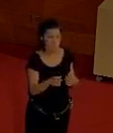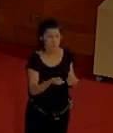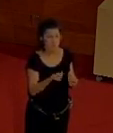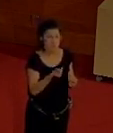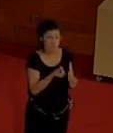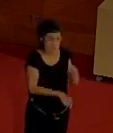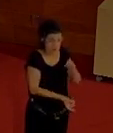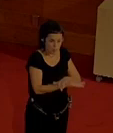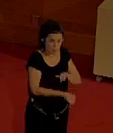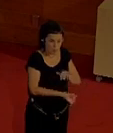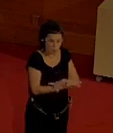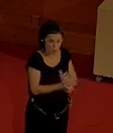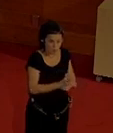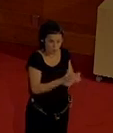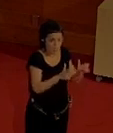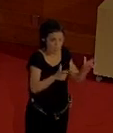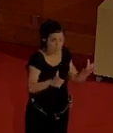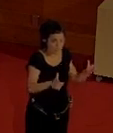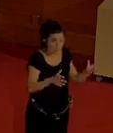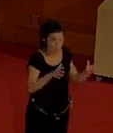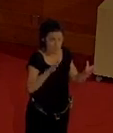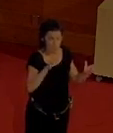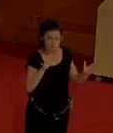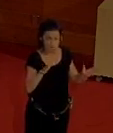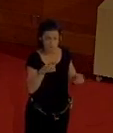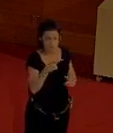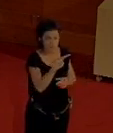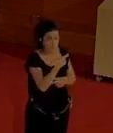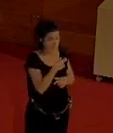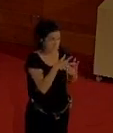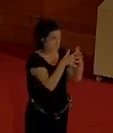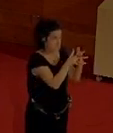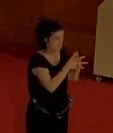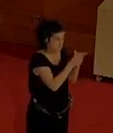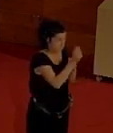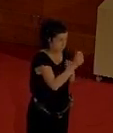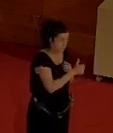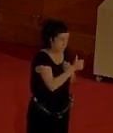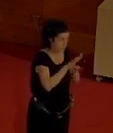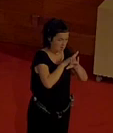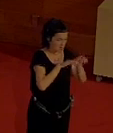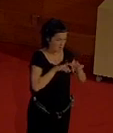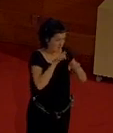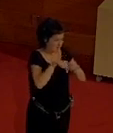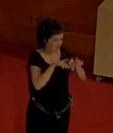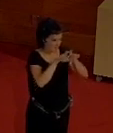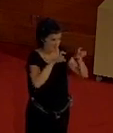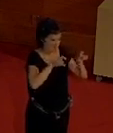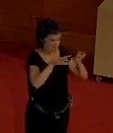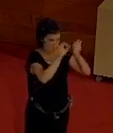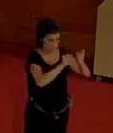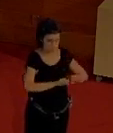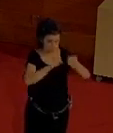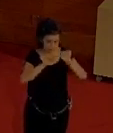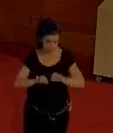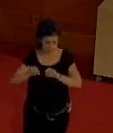nos vende el gas pero es mucho más barato su gas en Estados Unidos que aquí vamos a tener que ir cerrando empresas Entonces esto que está